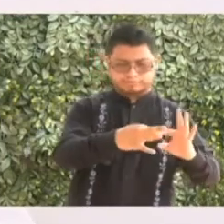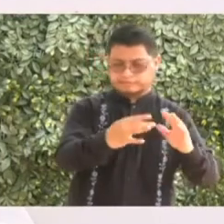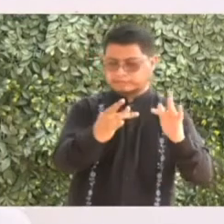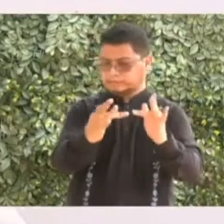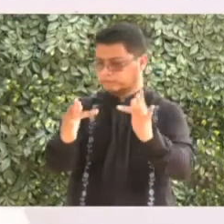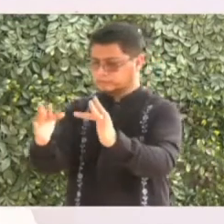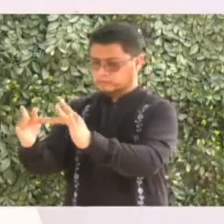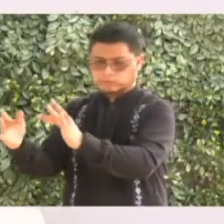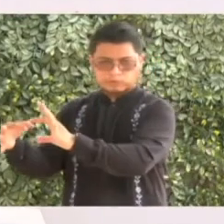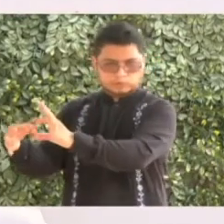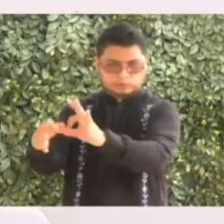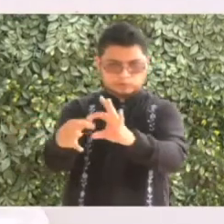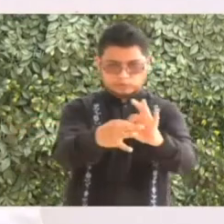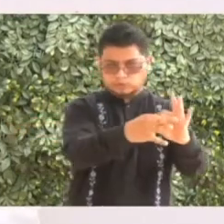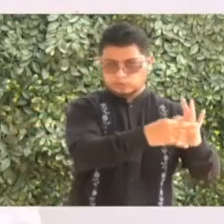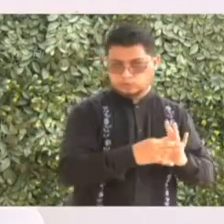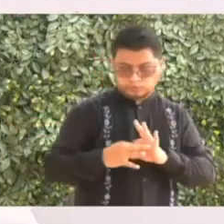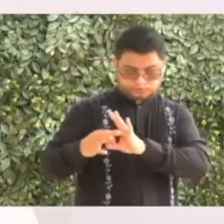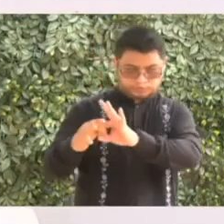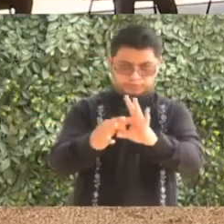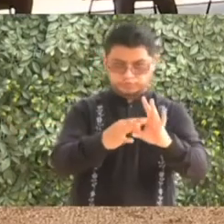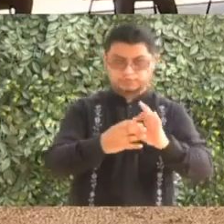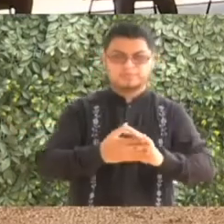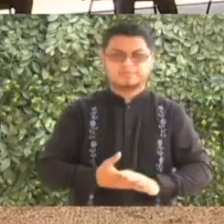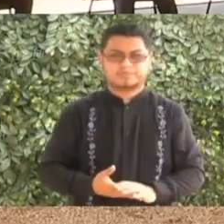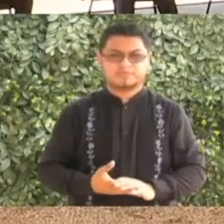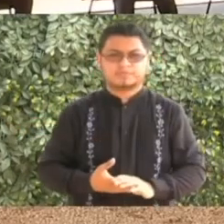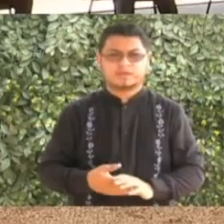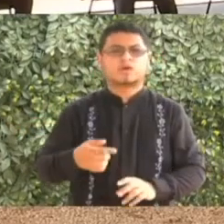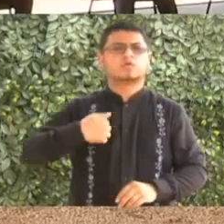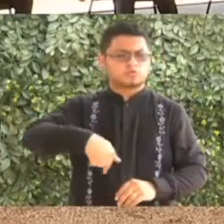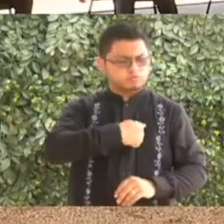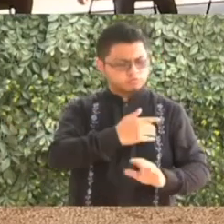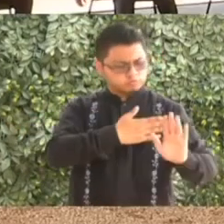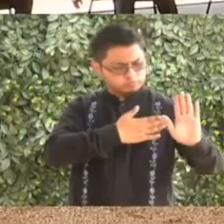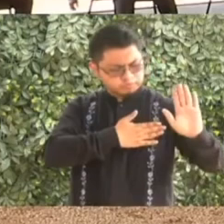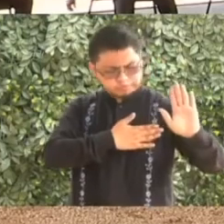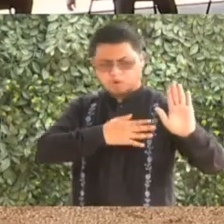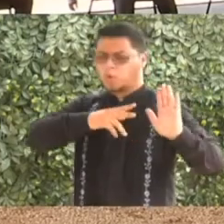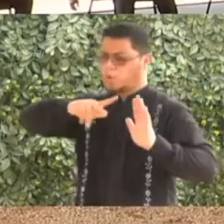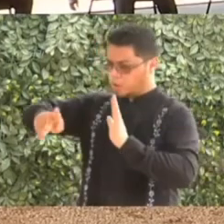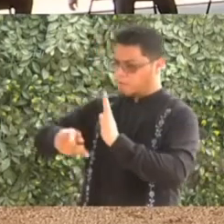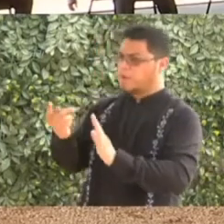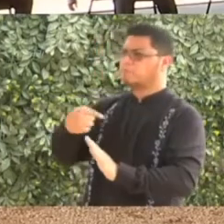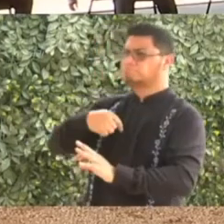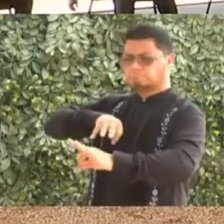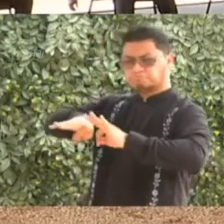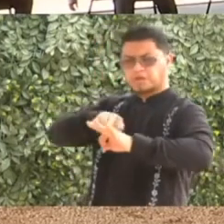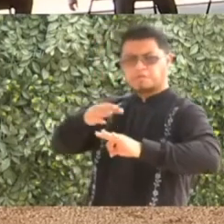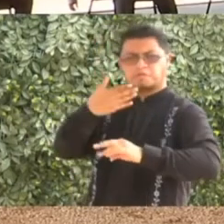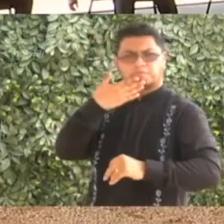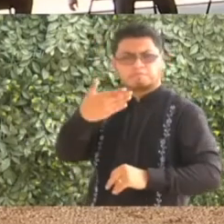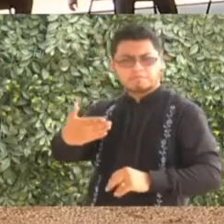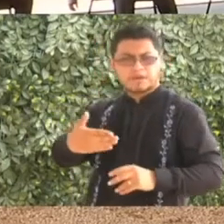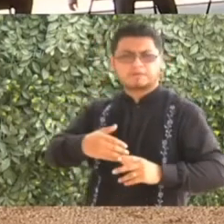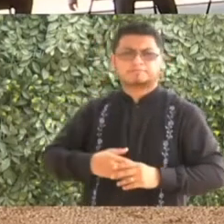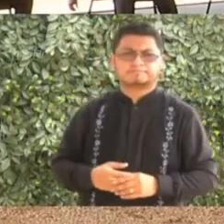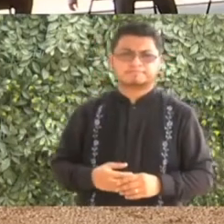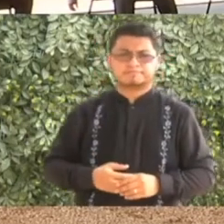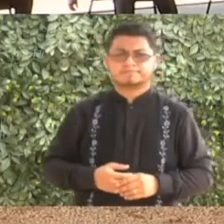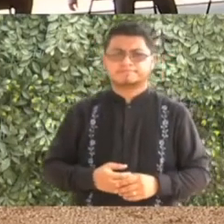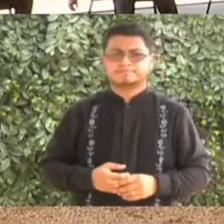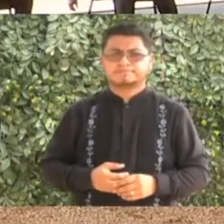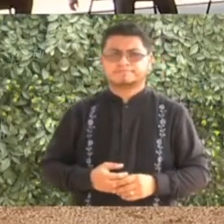Señor presidente, en conjunto con su gobierno, reiteramos nuestro compromiso de concluir este gran reto en tiempo y